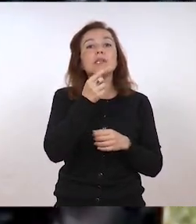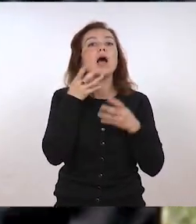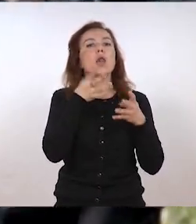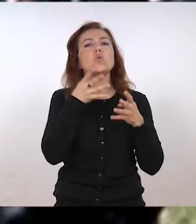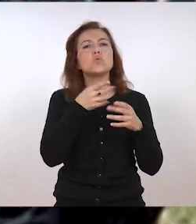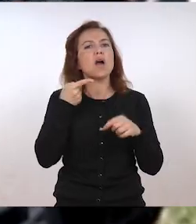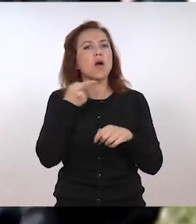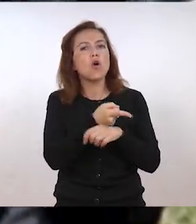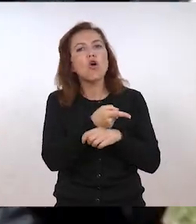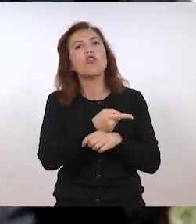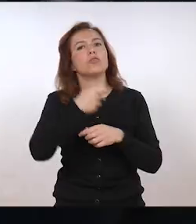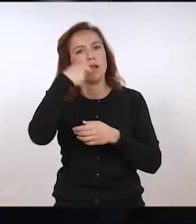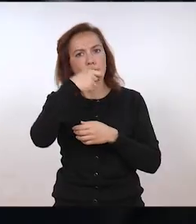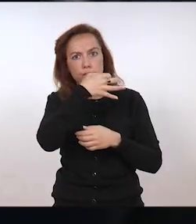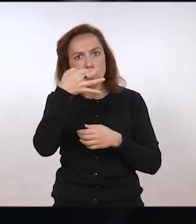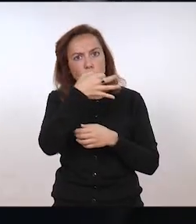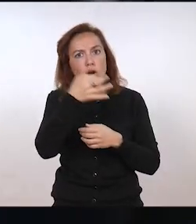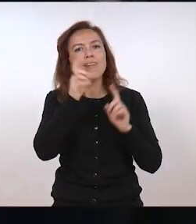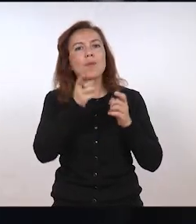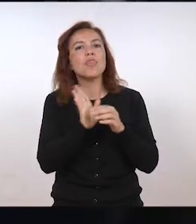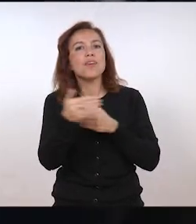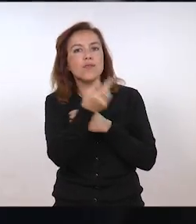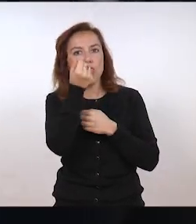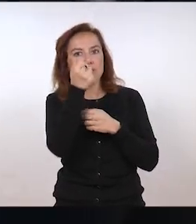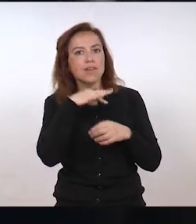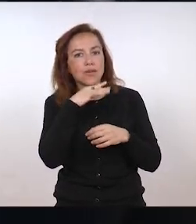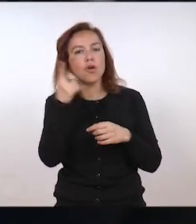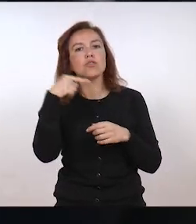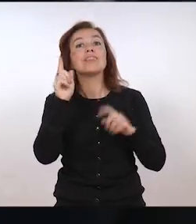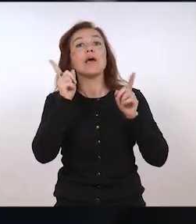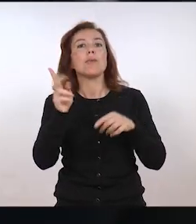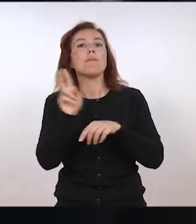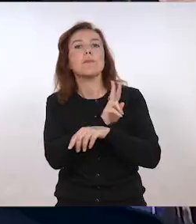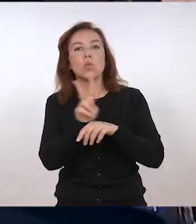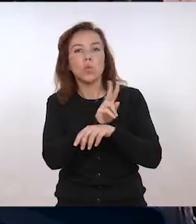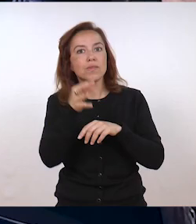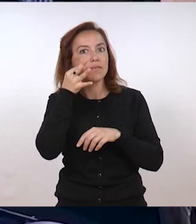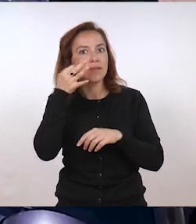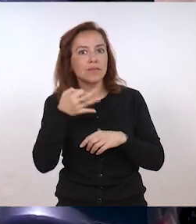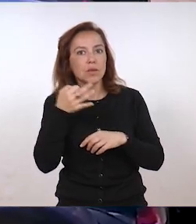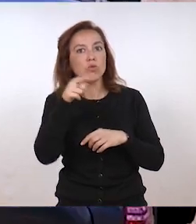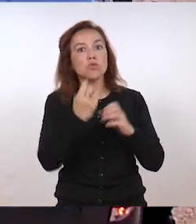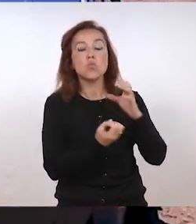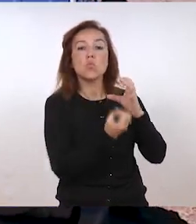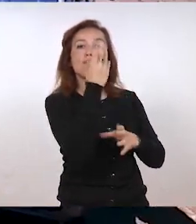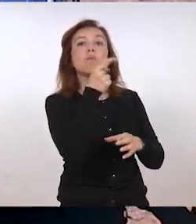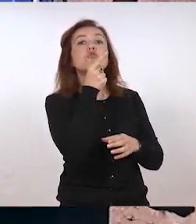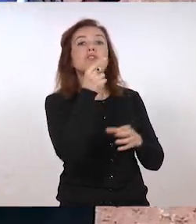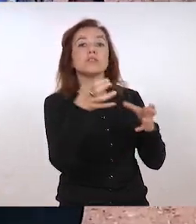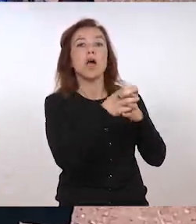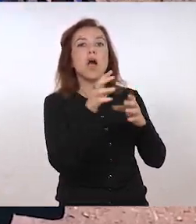lucha contra el narcotráfico y el lavado de activos en los programas de protección de testigos. Así surgió la Unidad de Protección